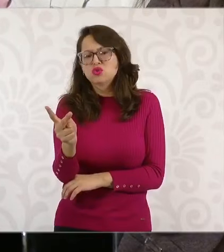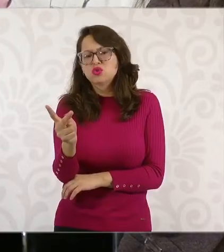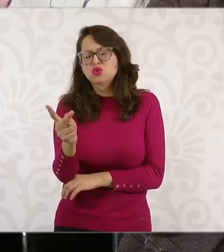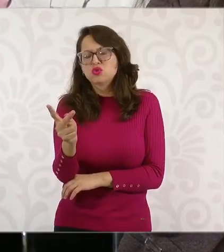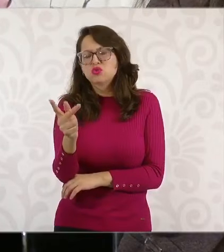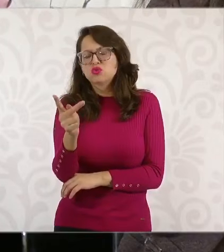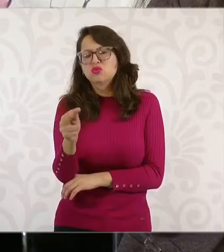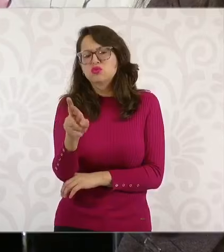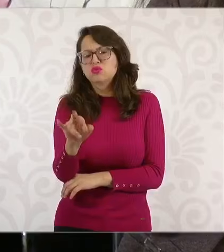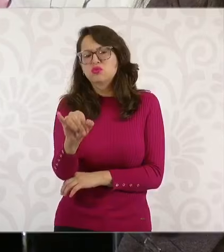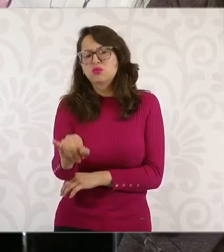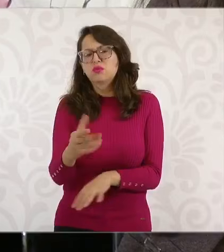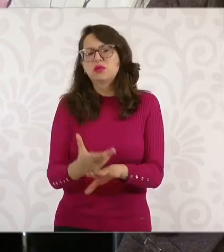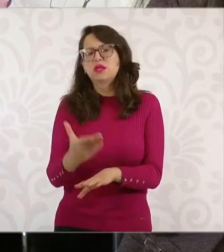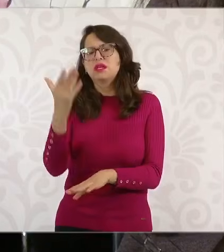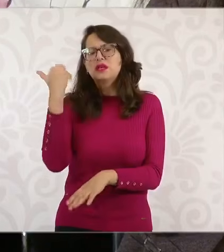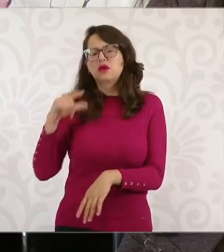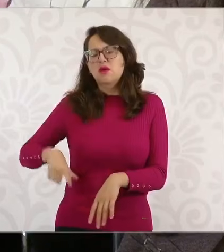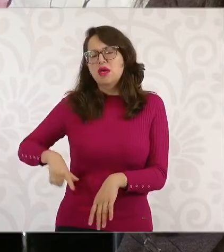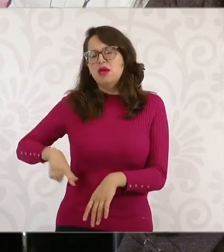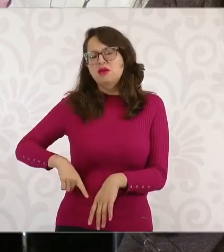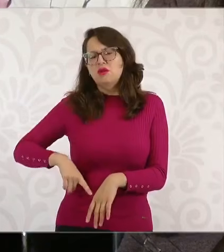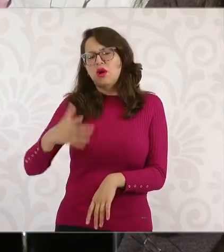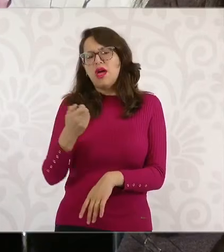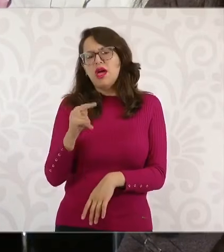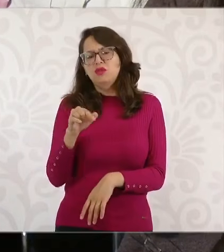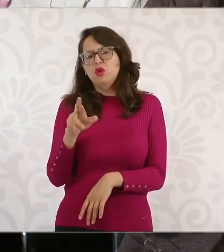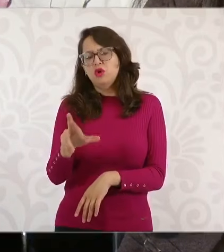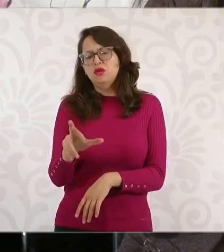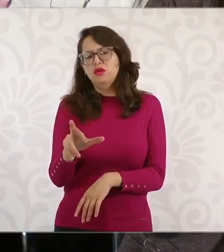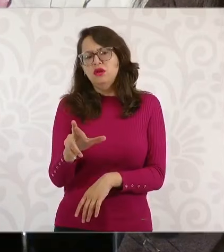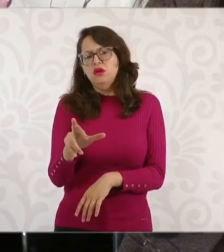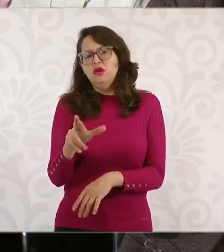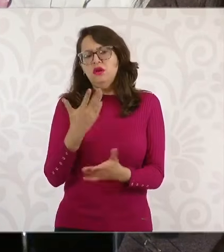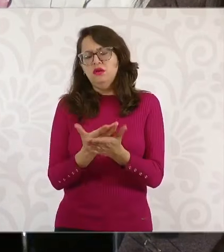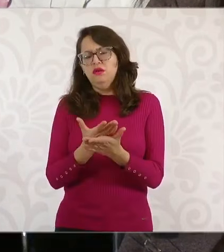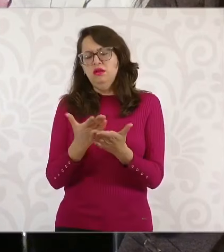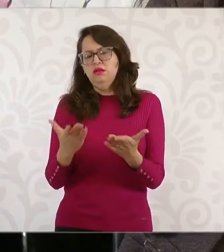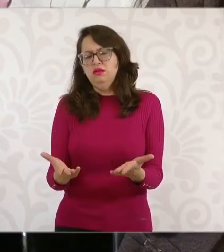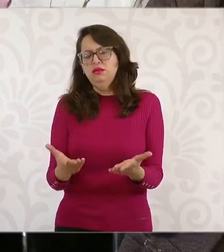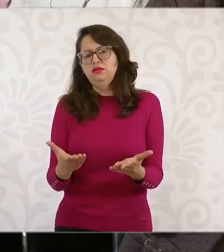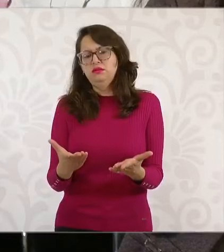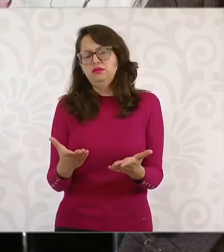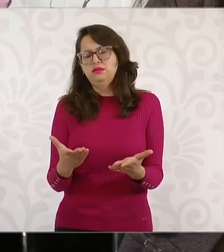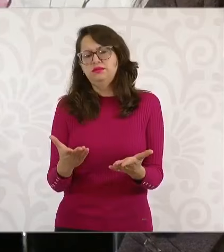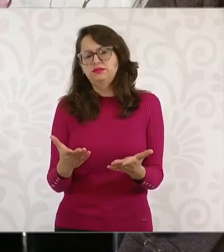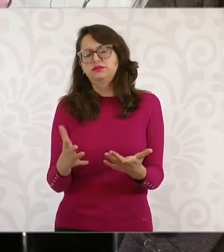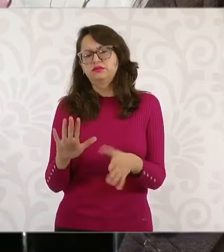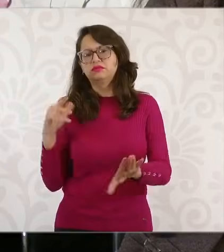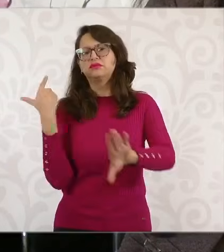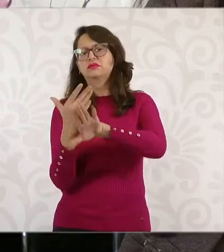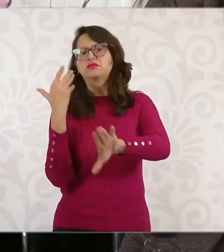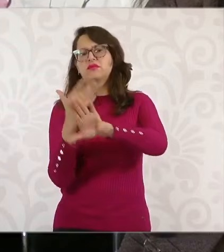Institucional en el gobierno de Héctor Astudillo, y hoy están pues buscando golpear al movimiento, en este